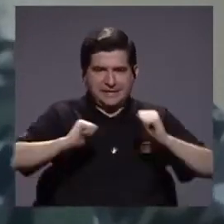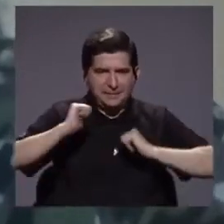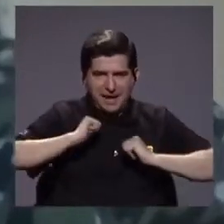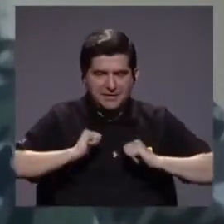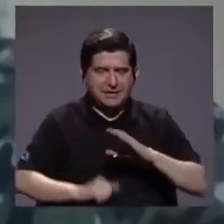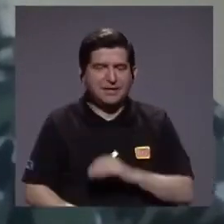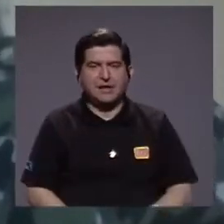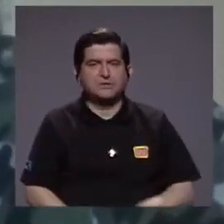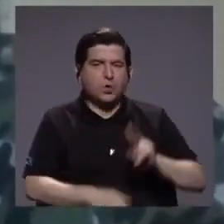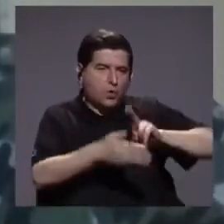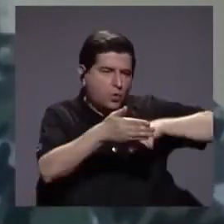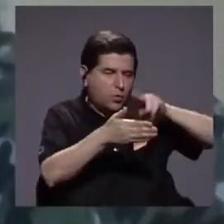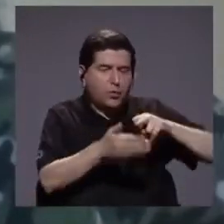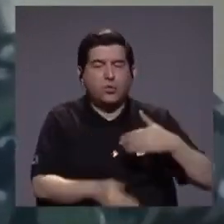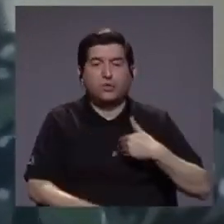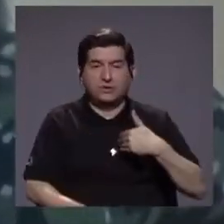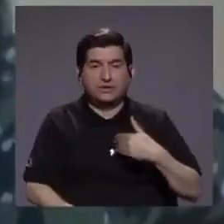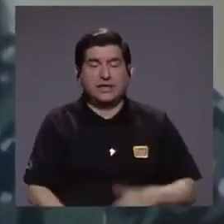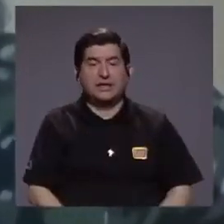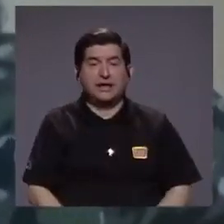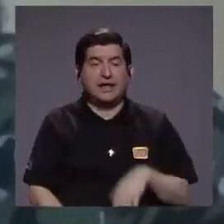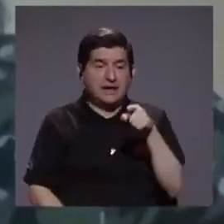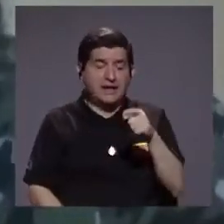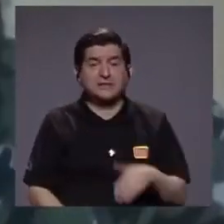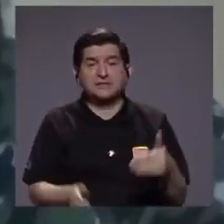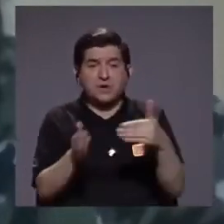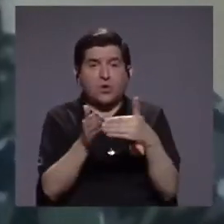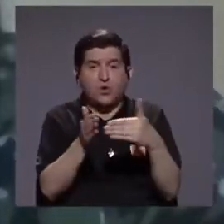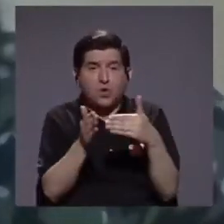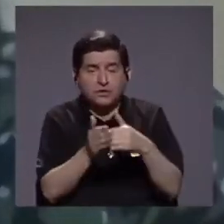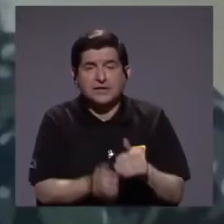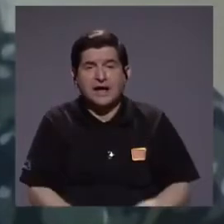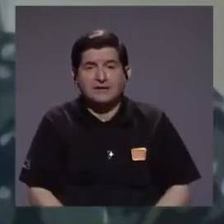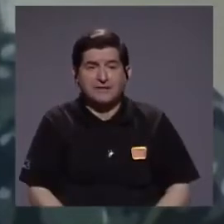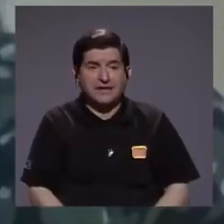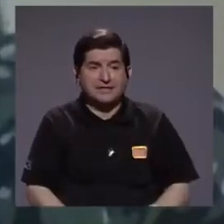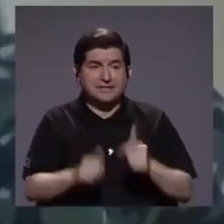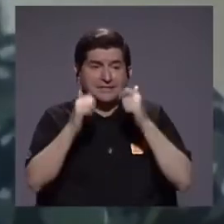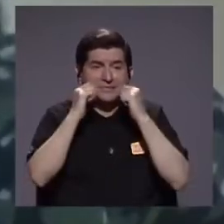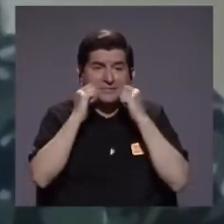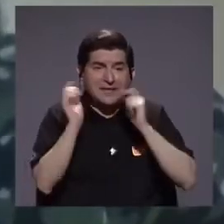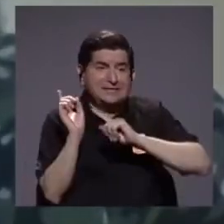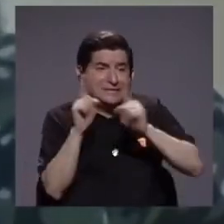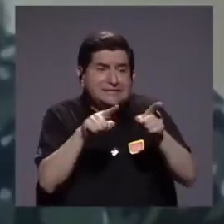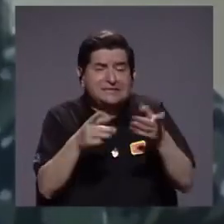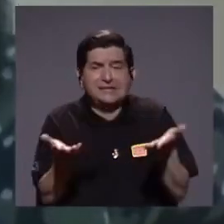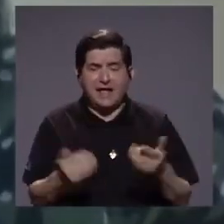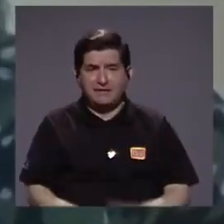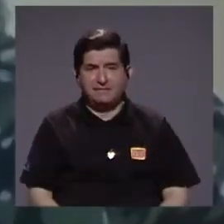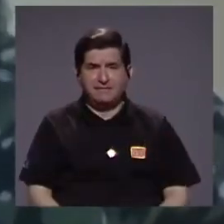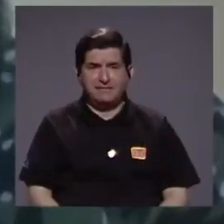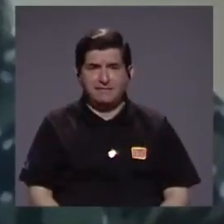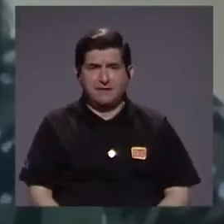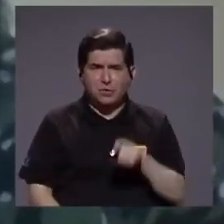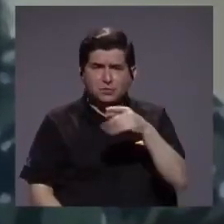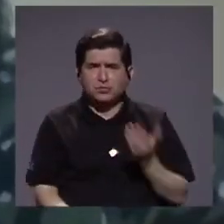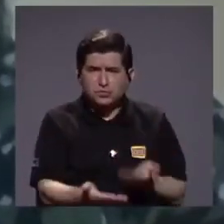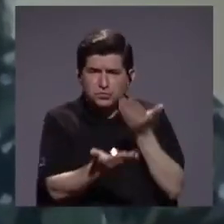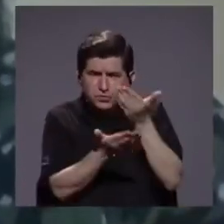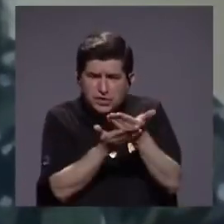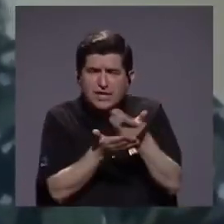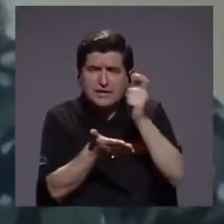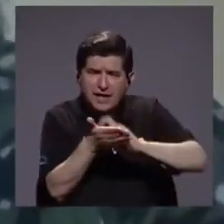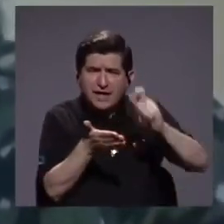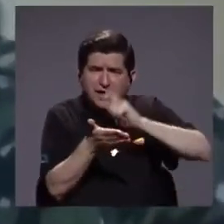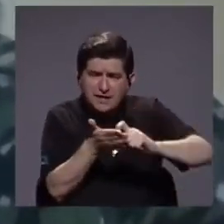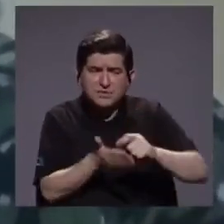cantidad de cursos prácticos que tenemos, es este regreso a la presencialidad. En ese caso, ¿cuáles serían sus propuestas para estas